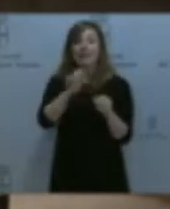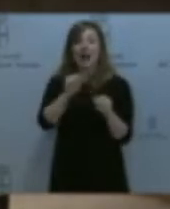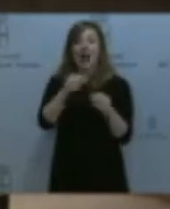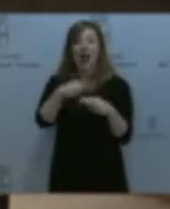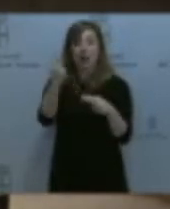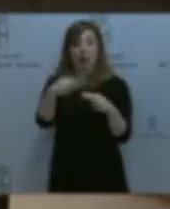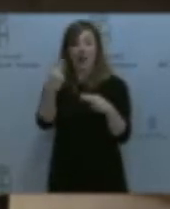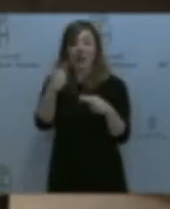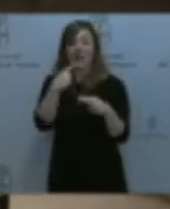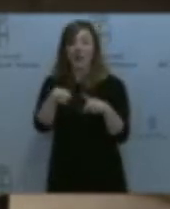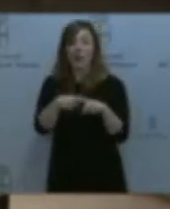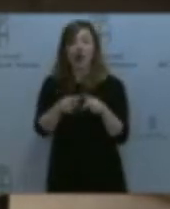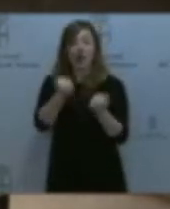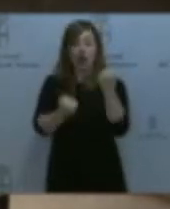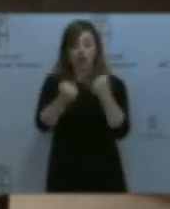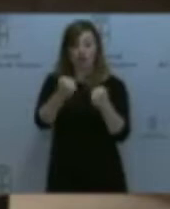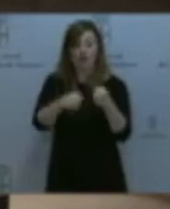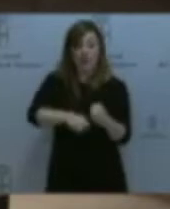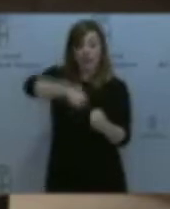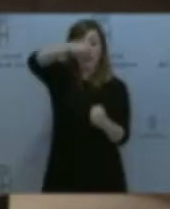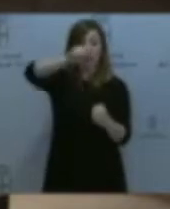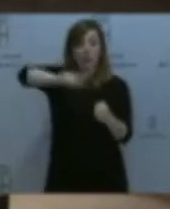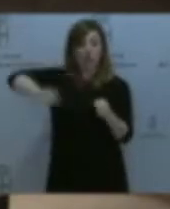de francos que huían del país.